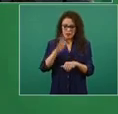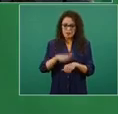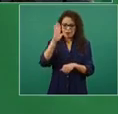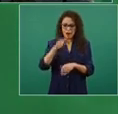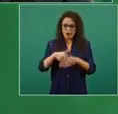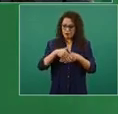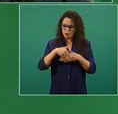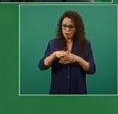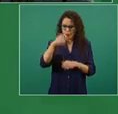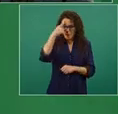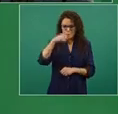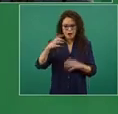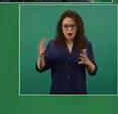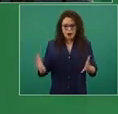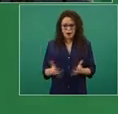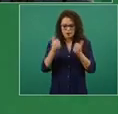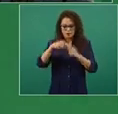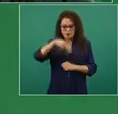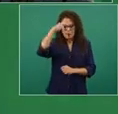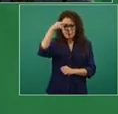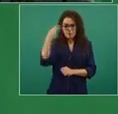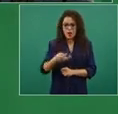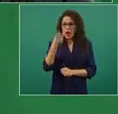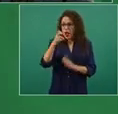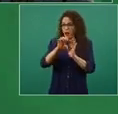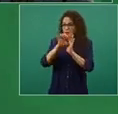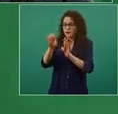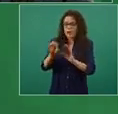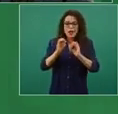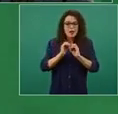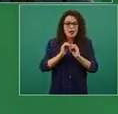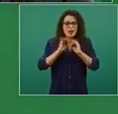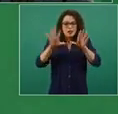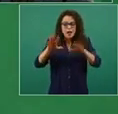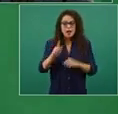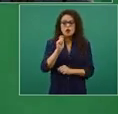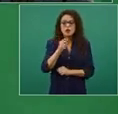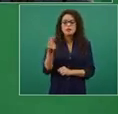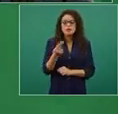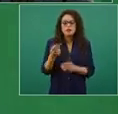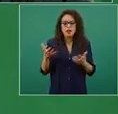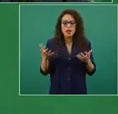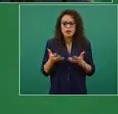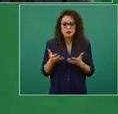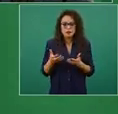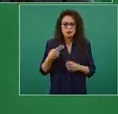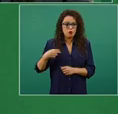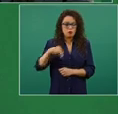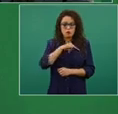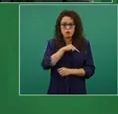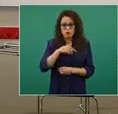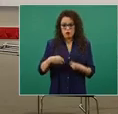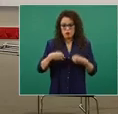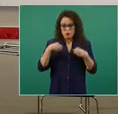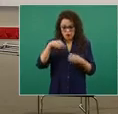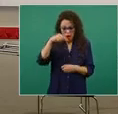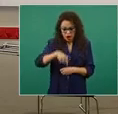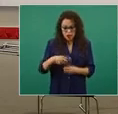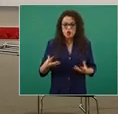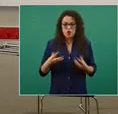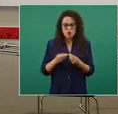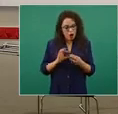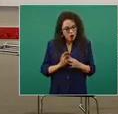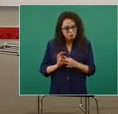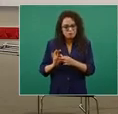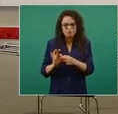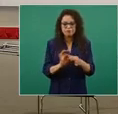a este país, y este es un ejemplo muy claro y muy concreto de lo que tenemos que ir realizando como mexicanos en conjunto. Si pasamos